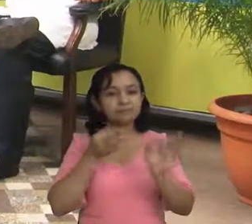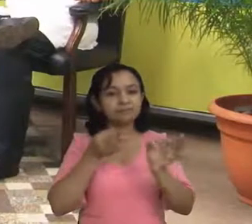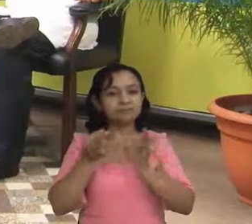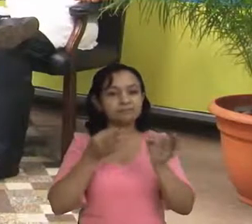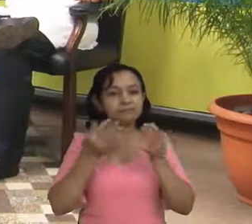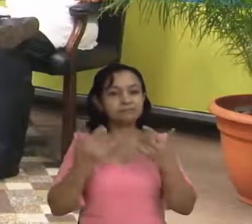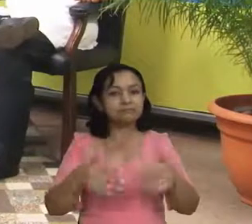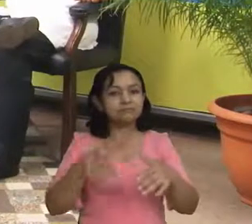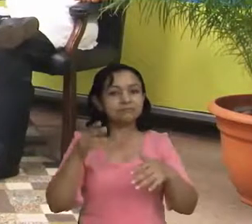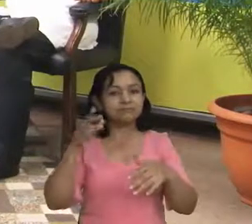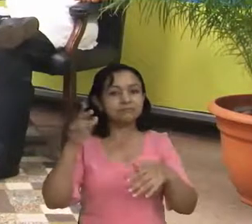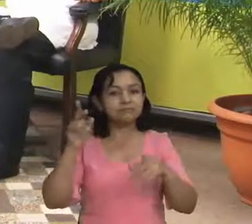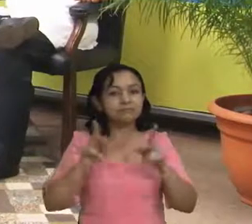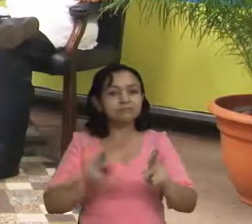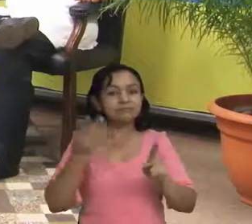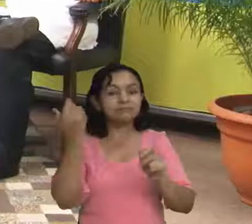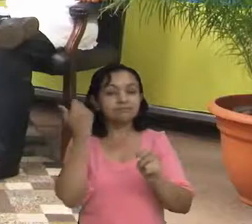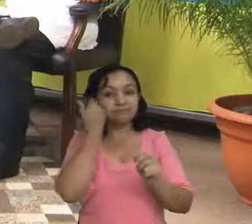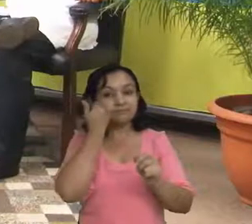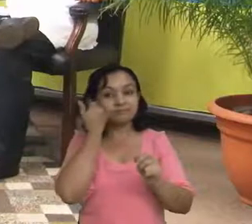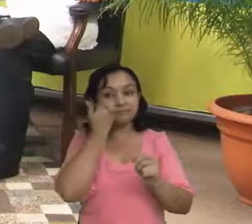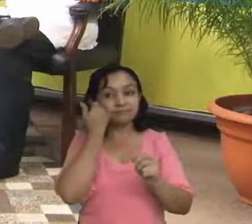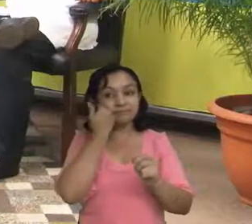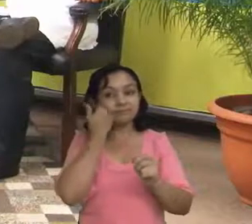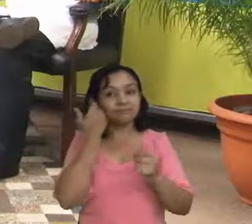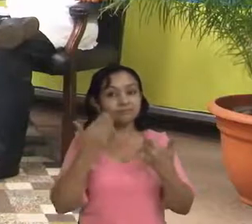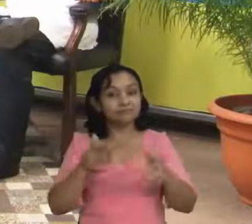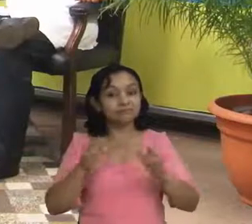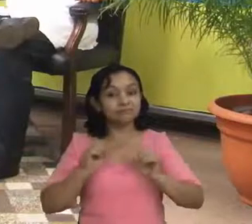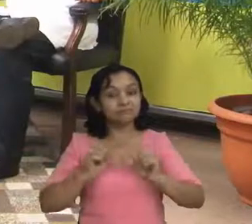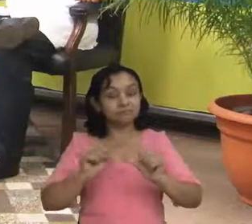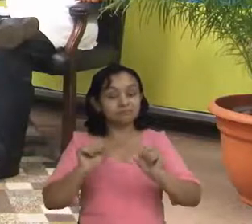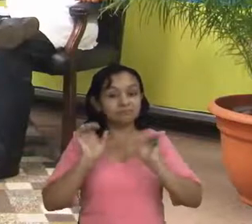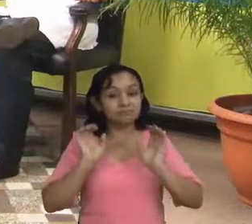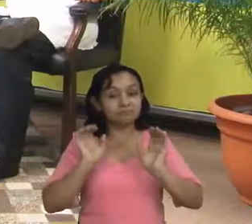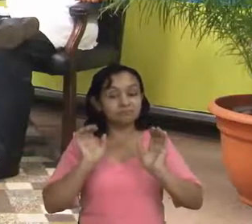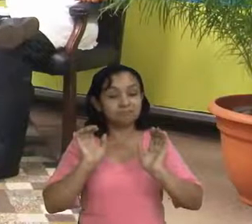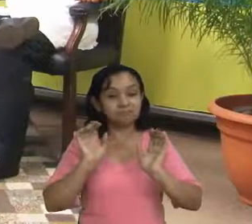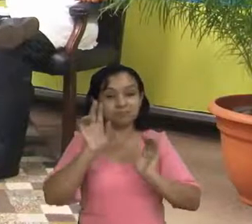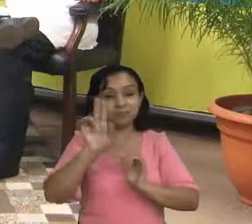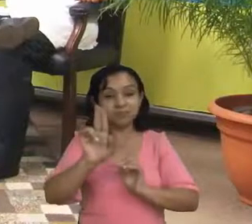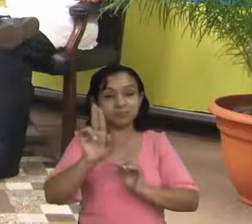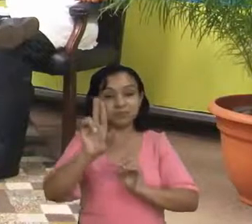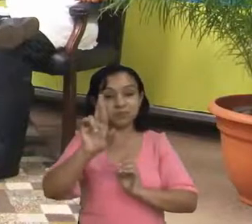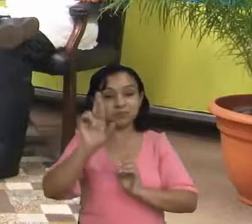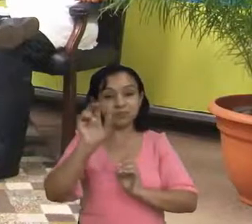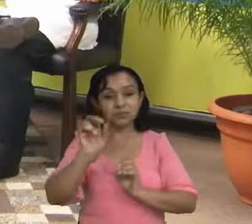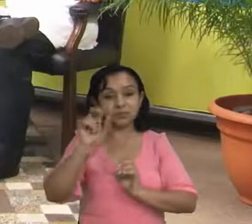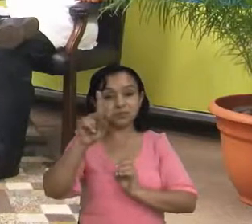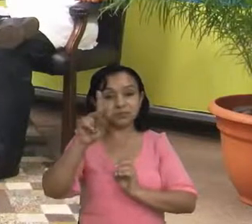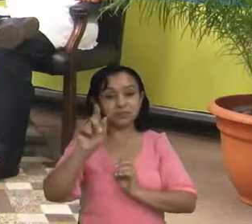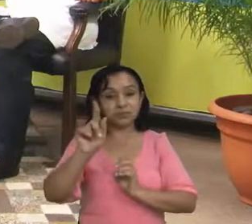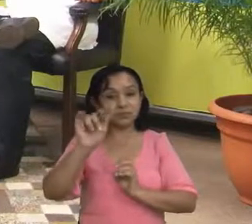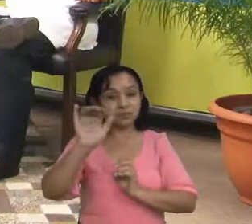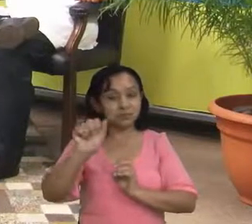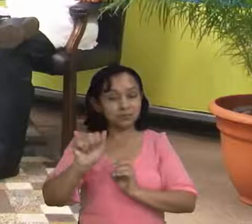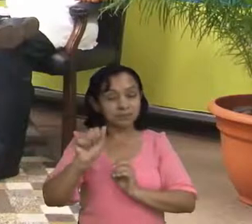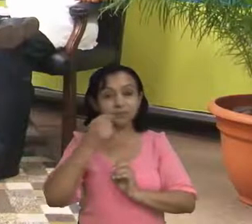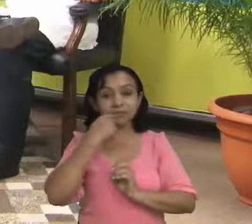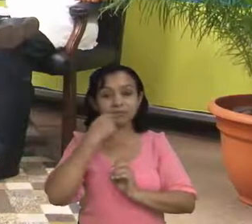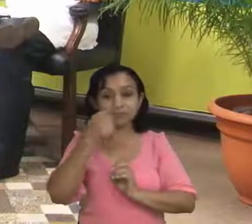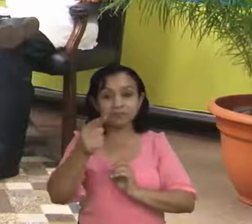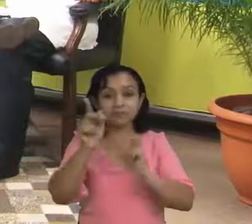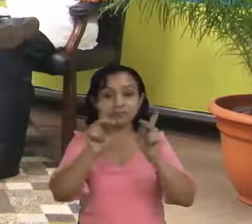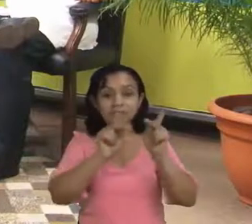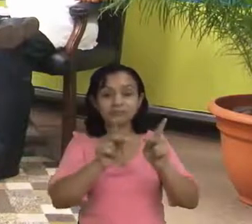generalmente estos pacientes, los pacientes que ya tienen, por decirlo así, ya carrera, por decirlo así, con respecto a la uropatía obstructiva, ¿verdad? Yo lo que le recomiendo es